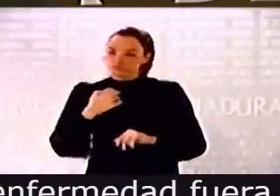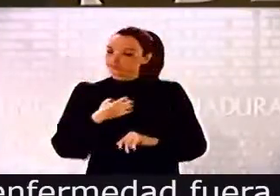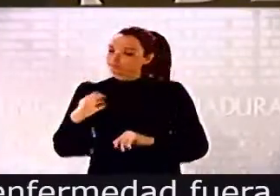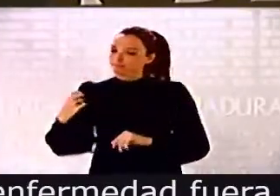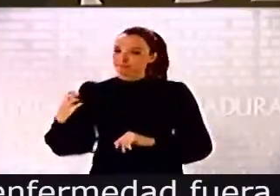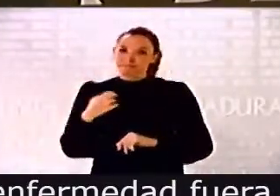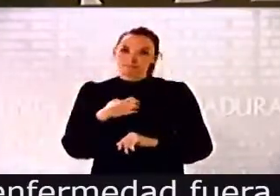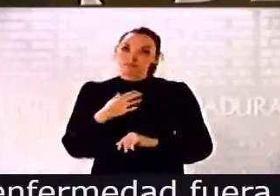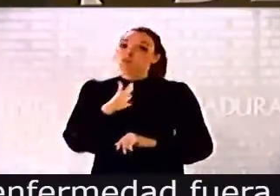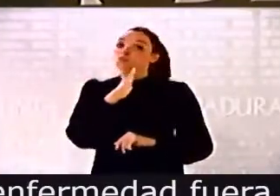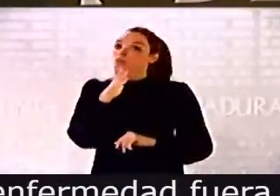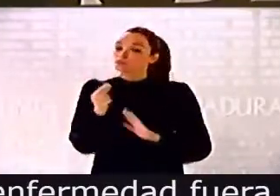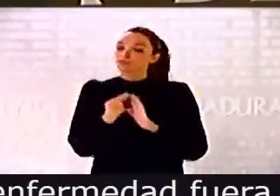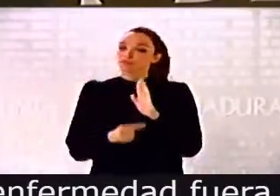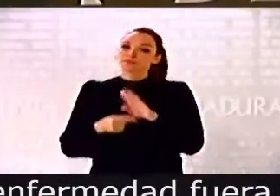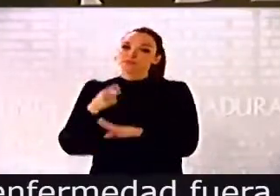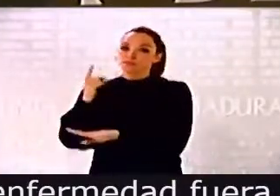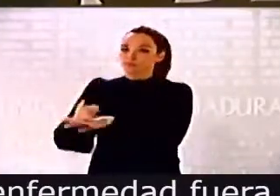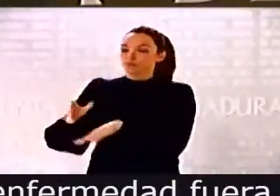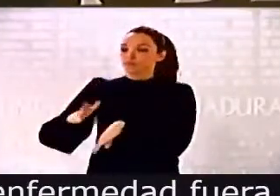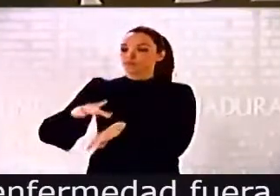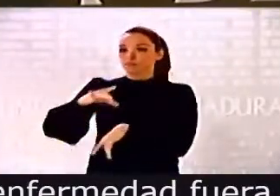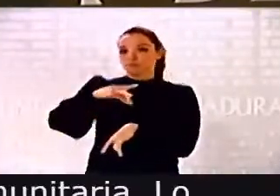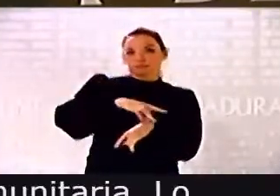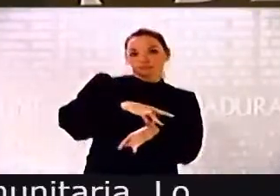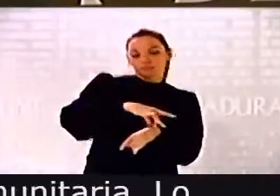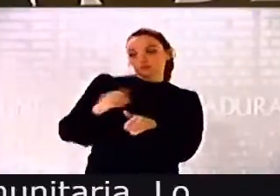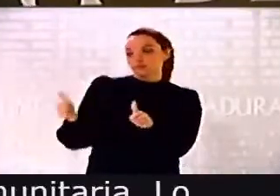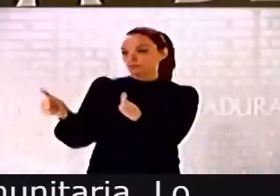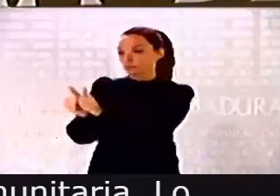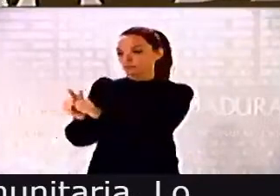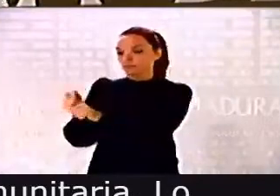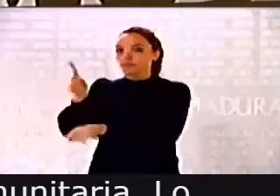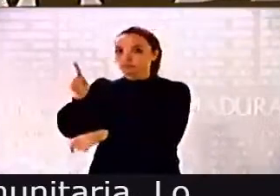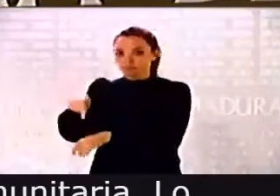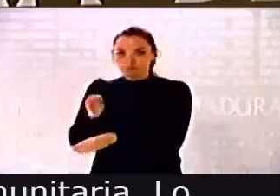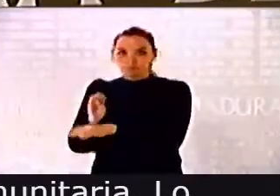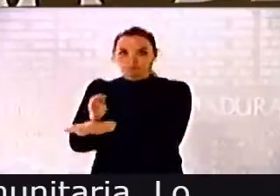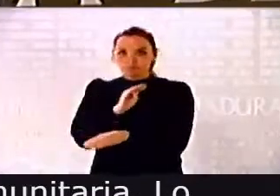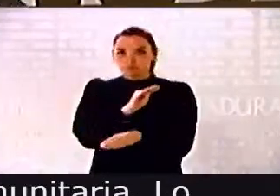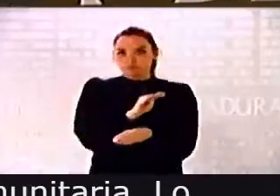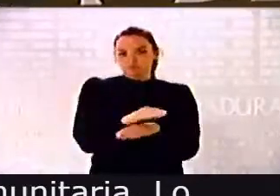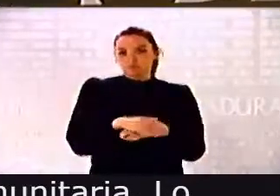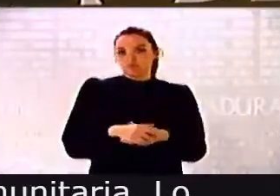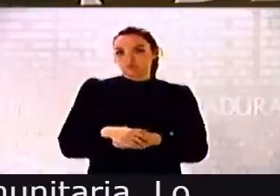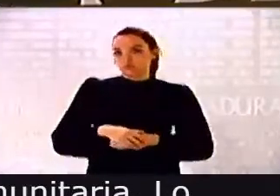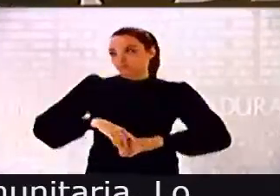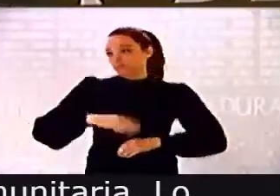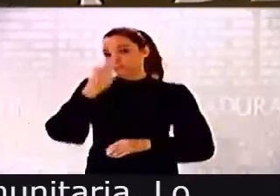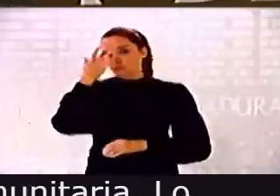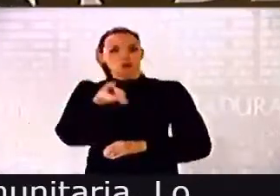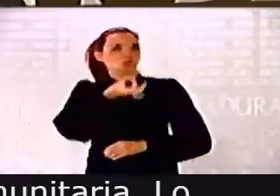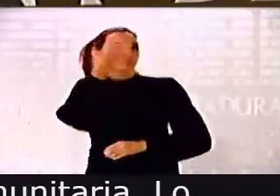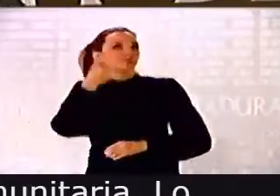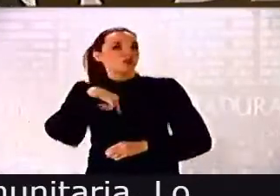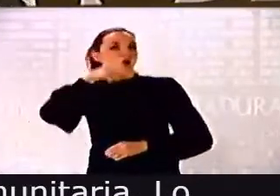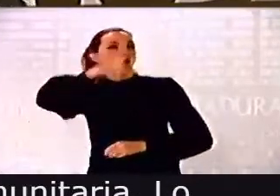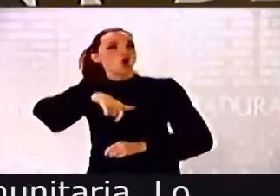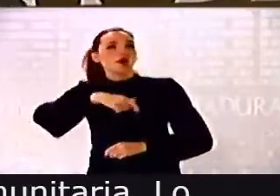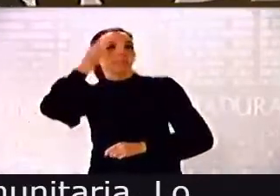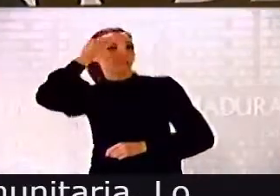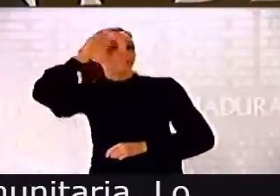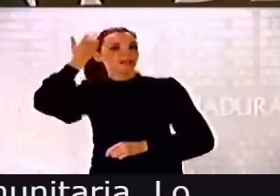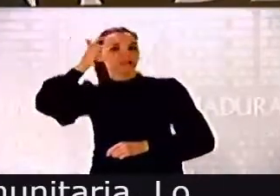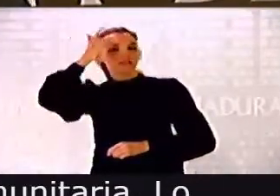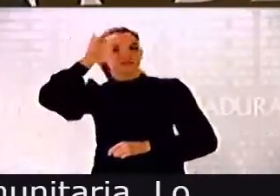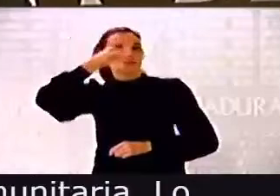por seguridad para los pacientes y para los acompañantes. No porque una mañana nos hemos levantado y hemos decidido que